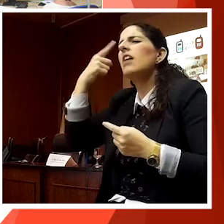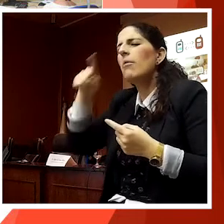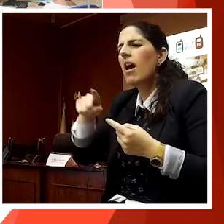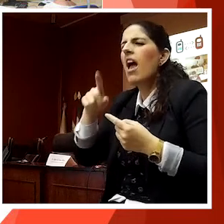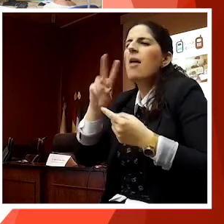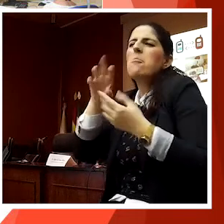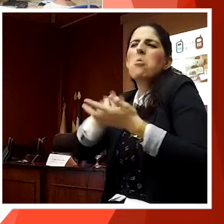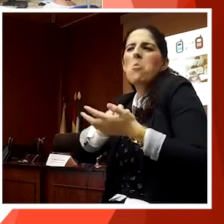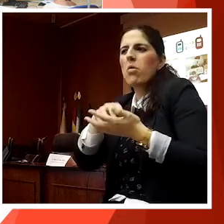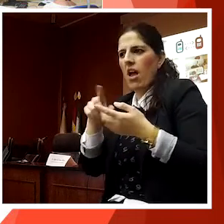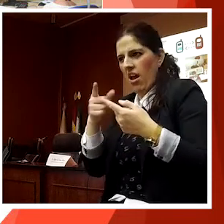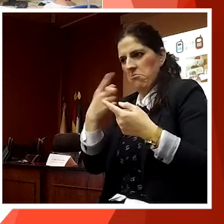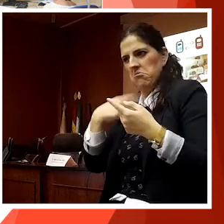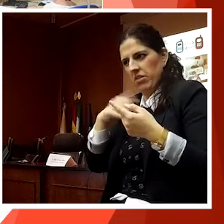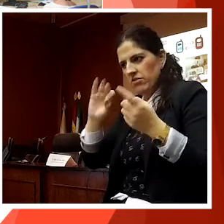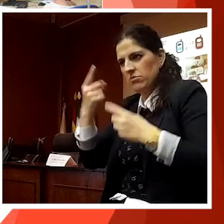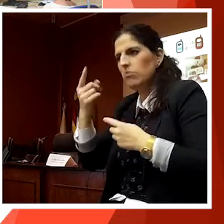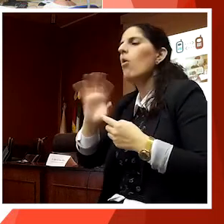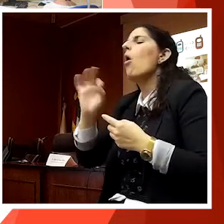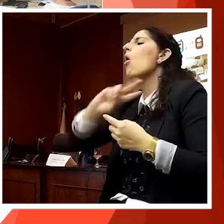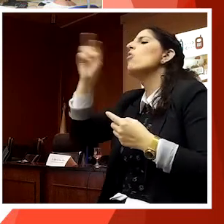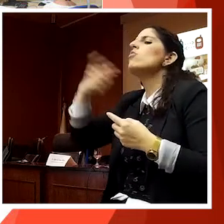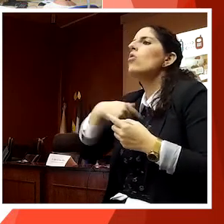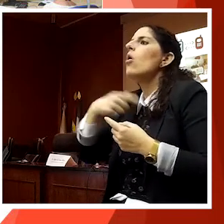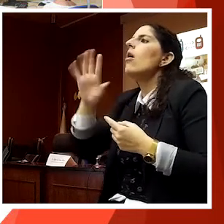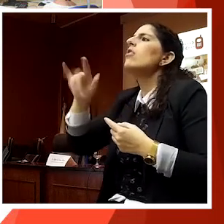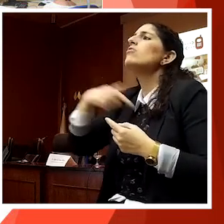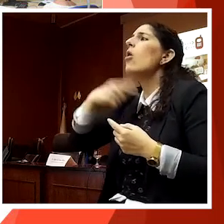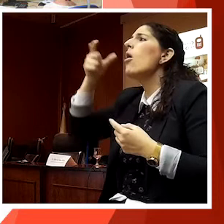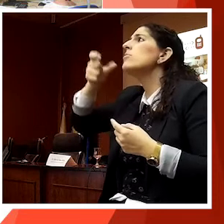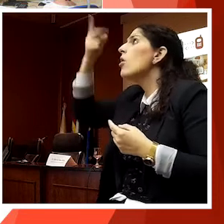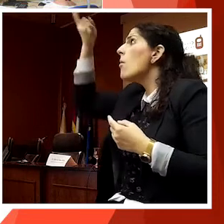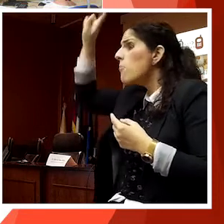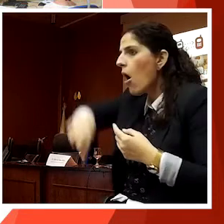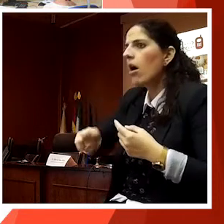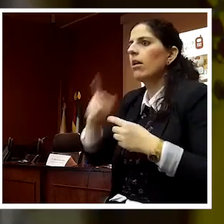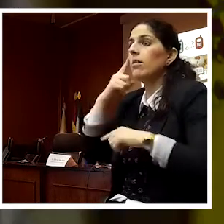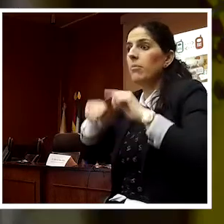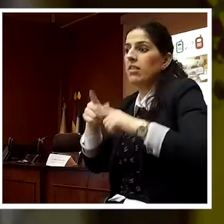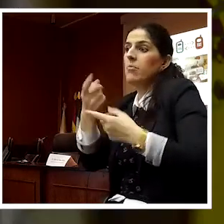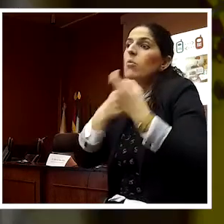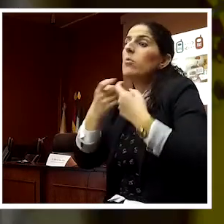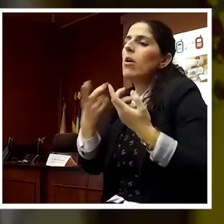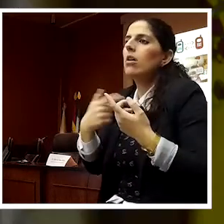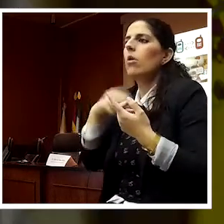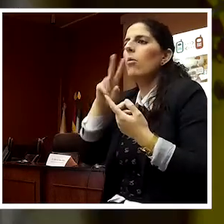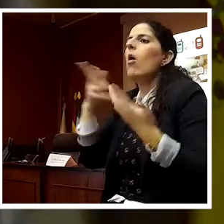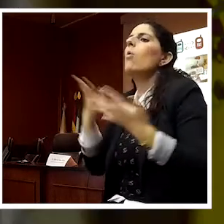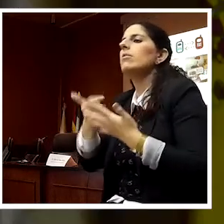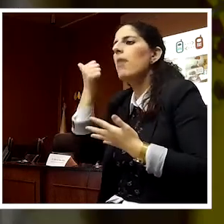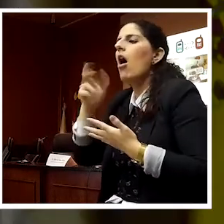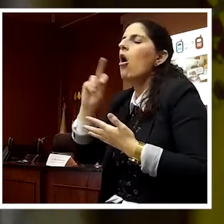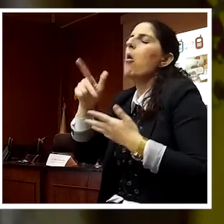que una persona se ha caído de un andamio, ¿bien? No es lo mismo. Dependiendo de cómo empiece esa llamada, pues se le da un tratamiento,